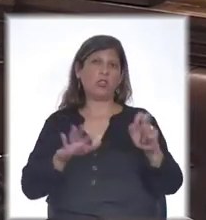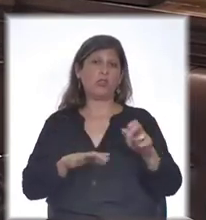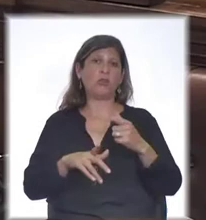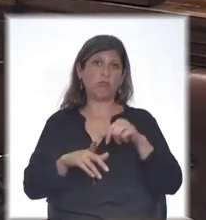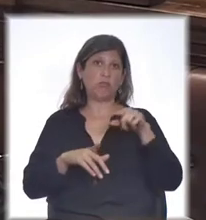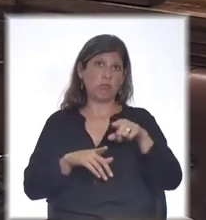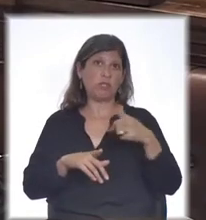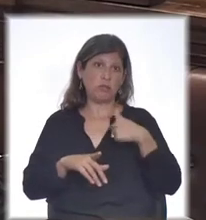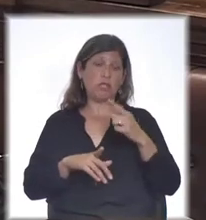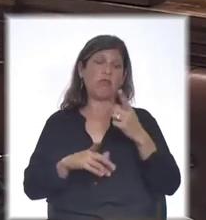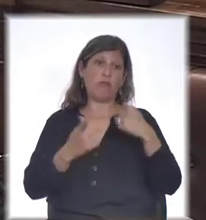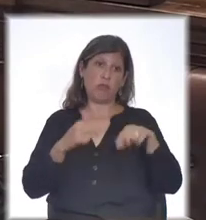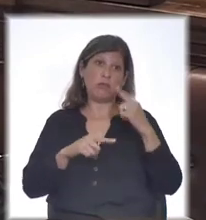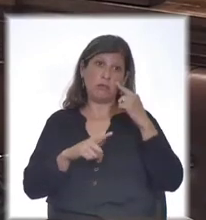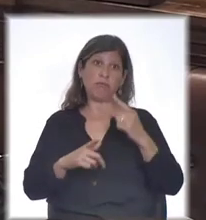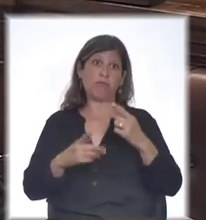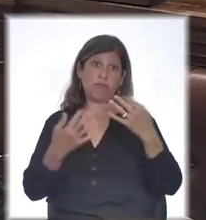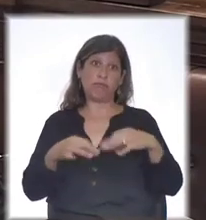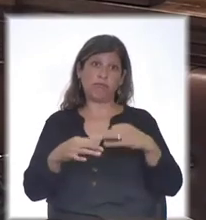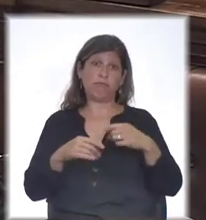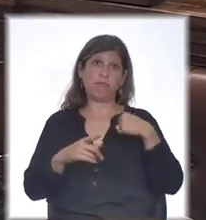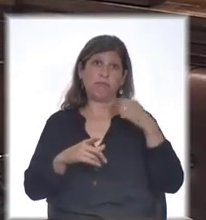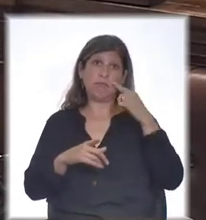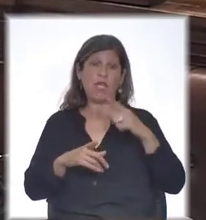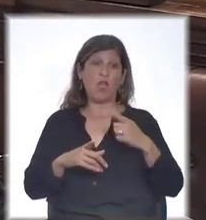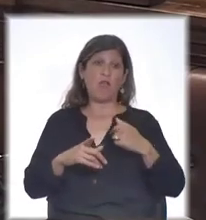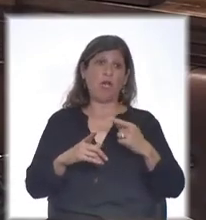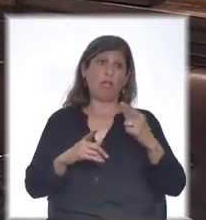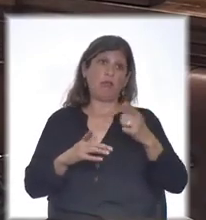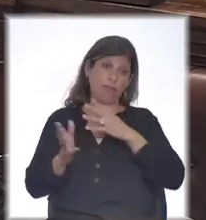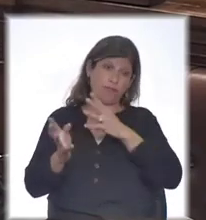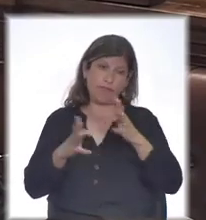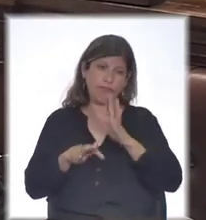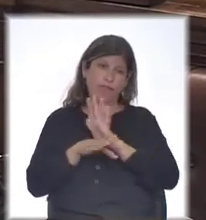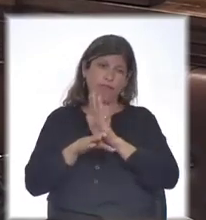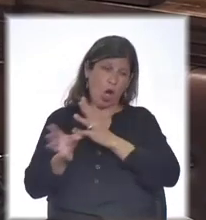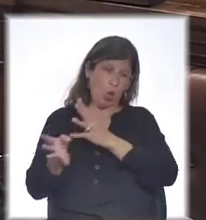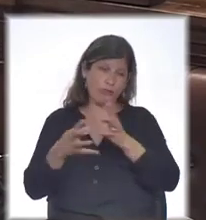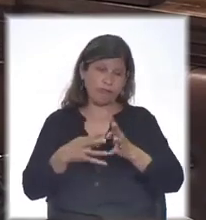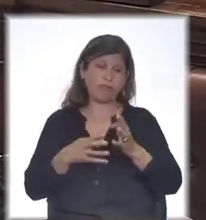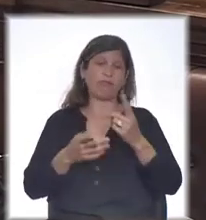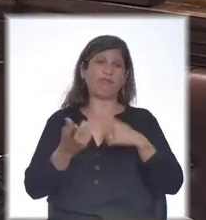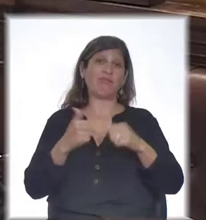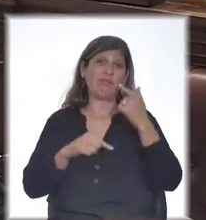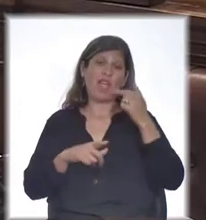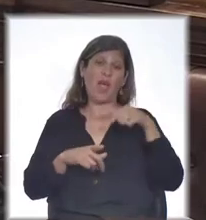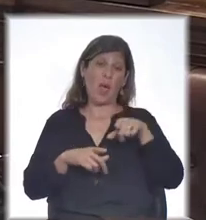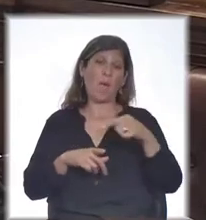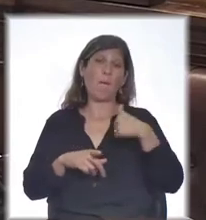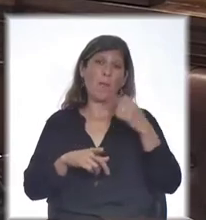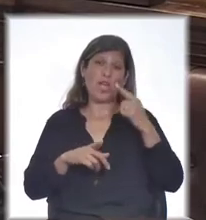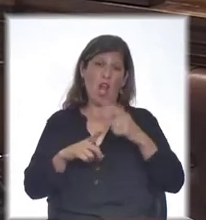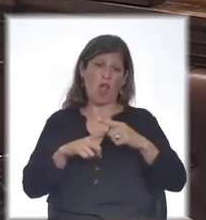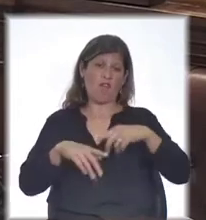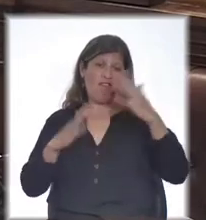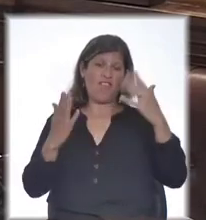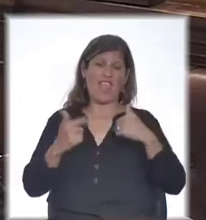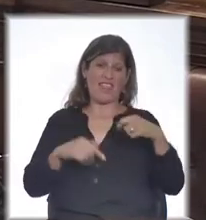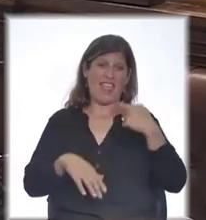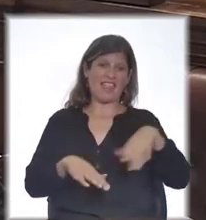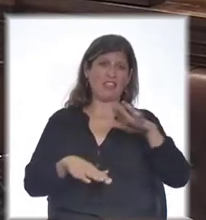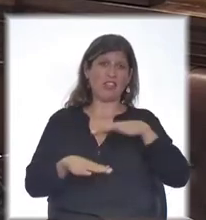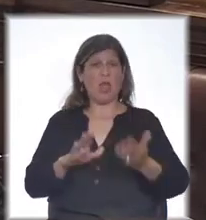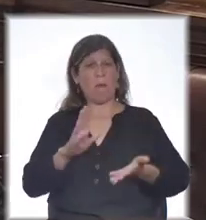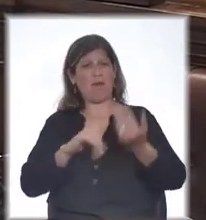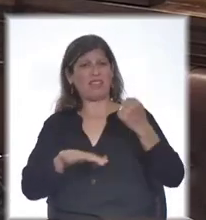una quijotada. Fue David contra Goliat. Quizás una de las gestas cívicas más importantes de nuestra historia